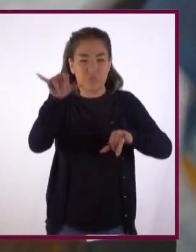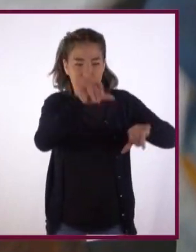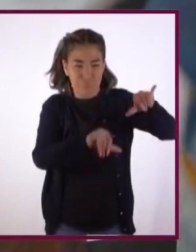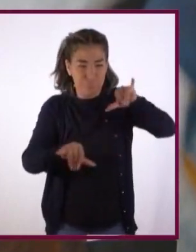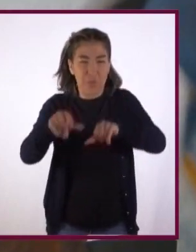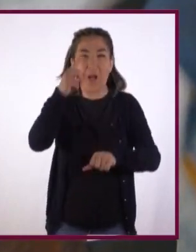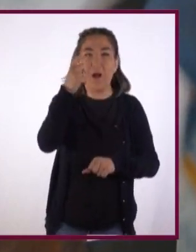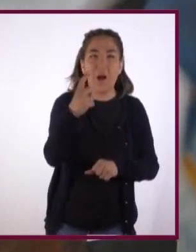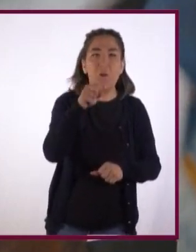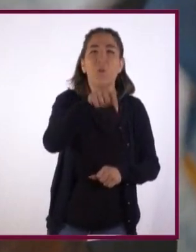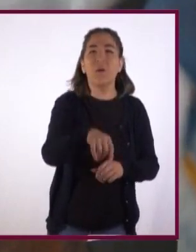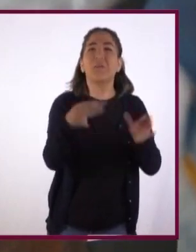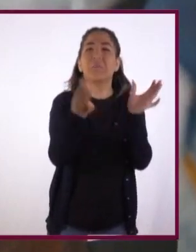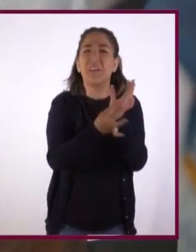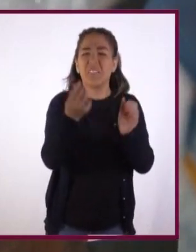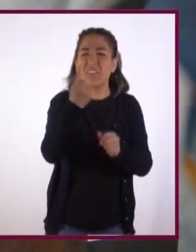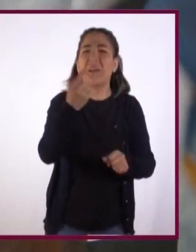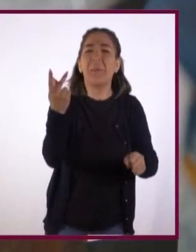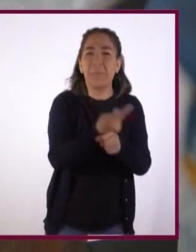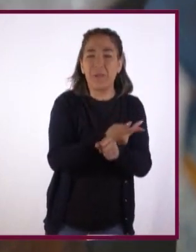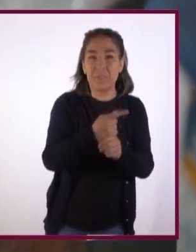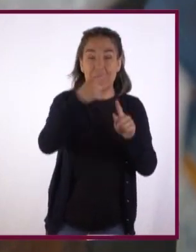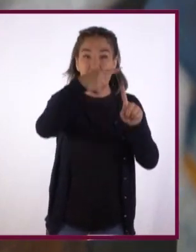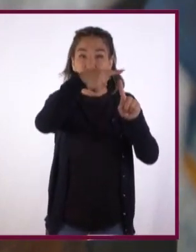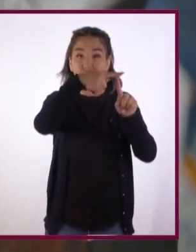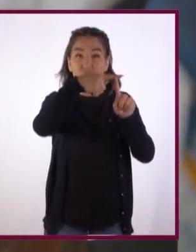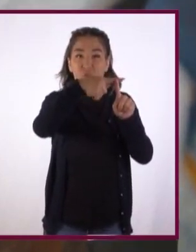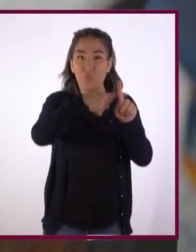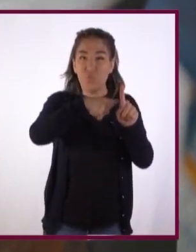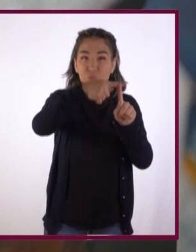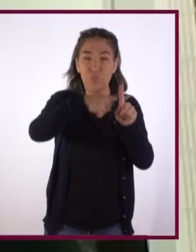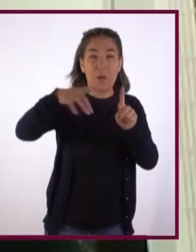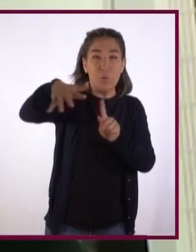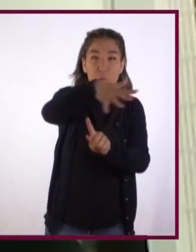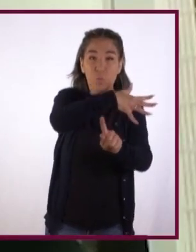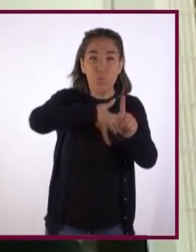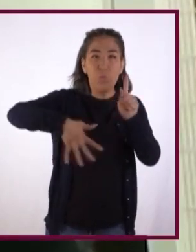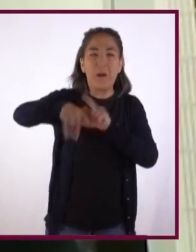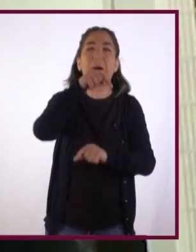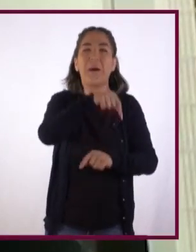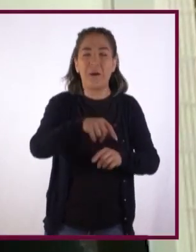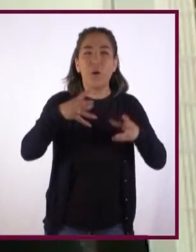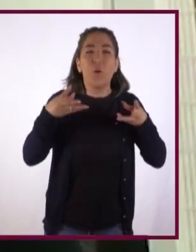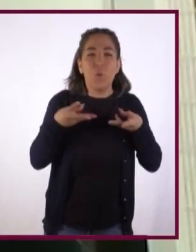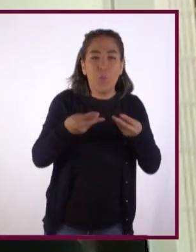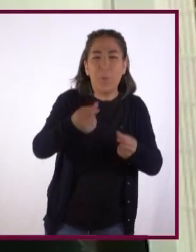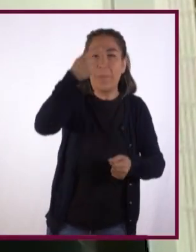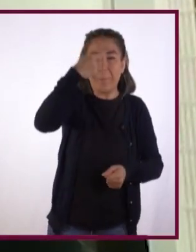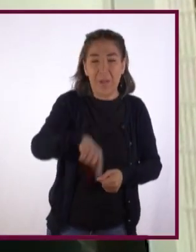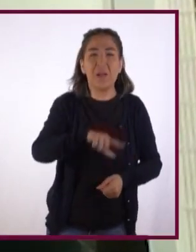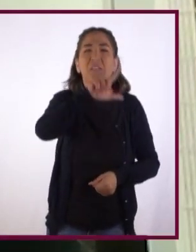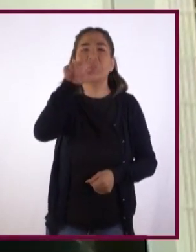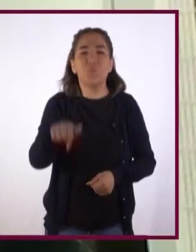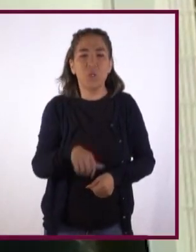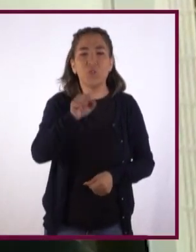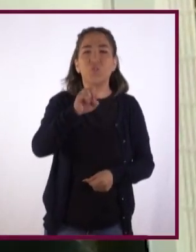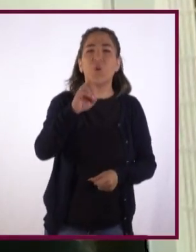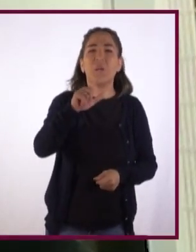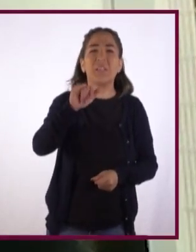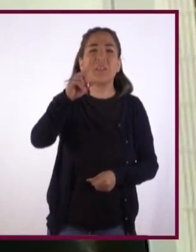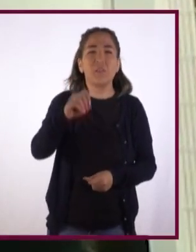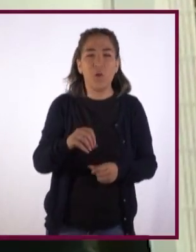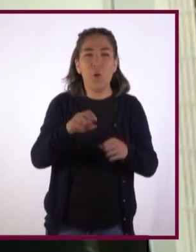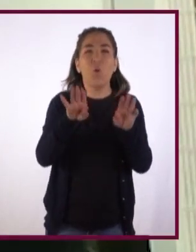un líquido, pero es un metal. ¿Qué es lo que pasa? Que a temperatura ambiente, el mercurio es un líquido. Para que sea un sólido,